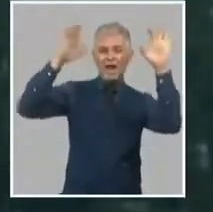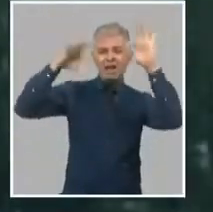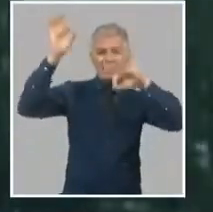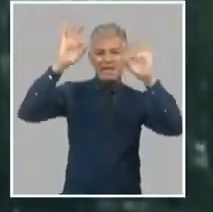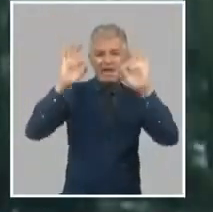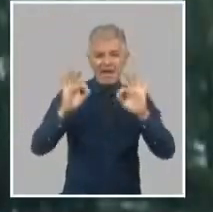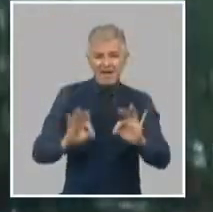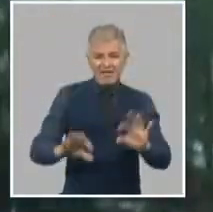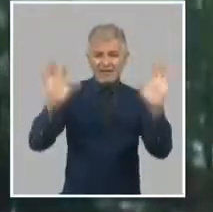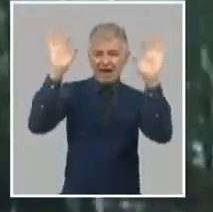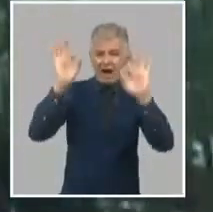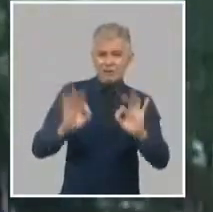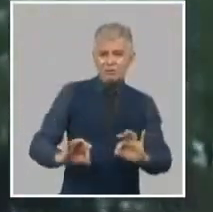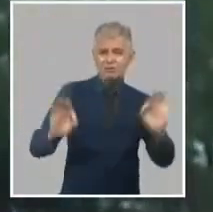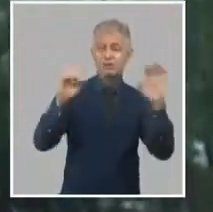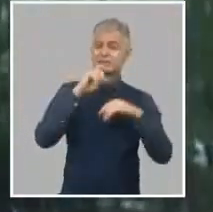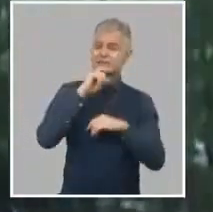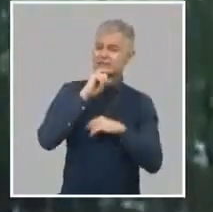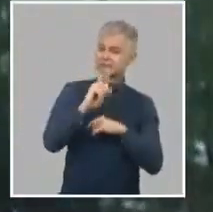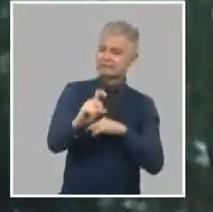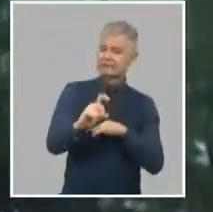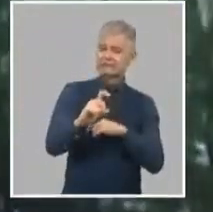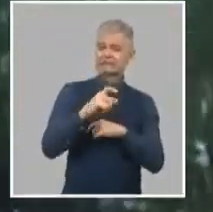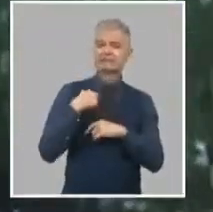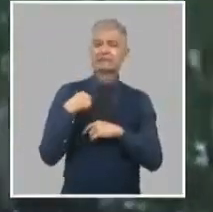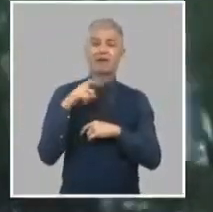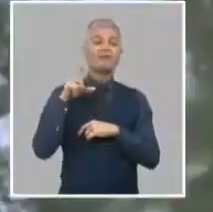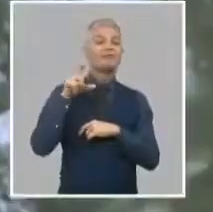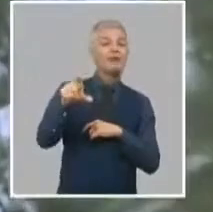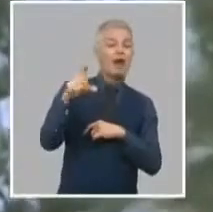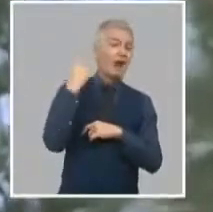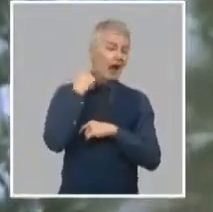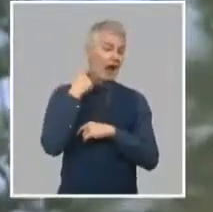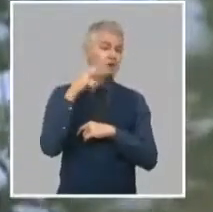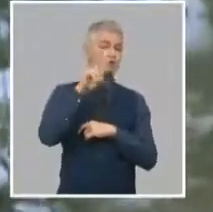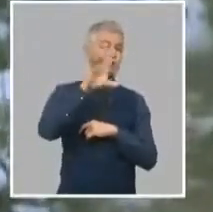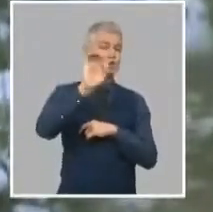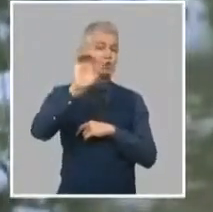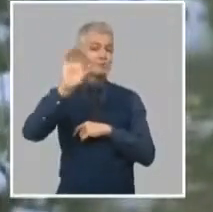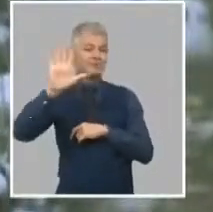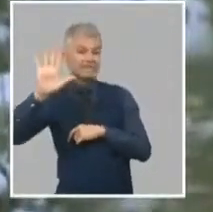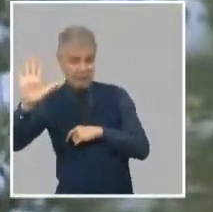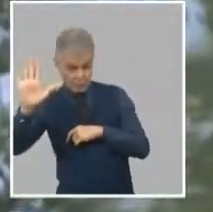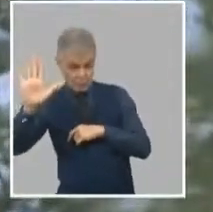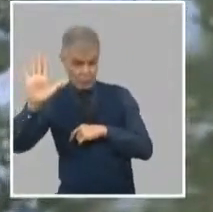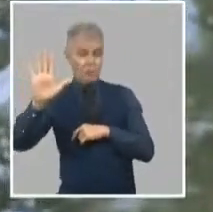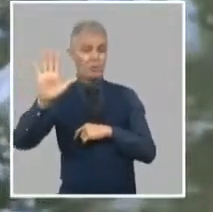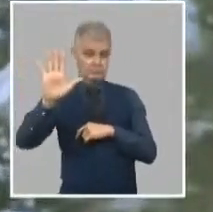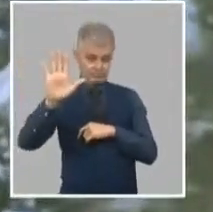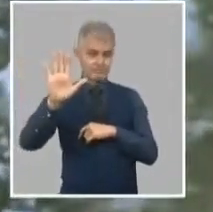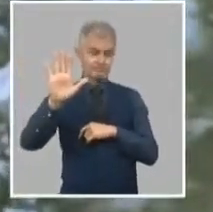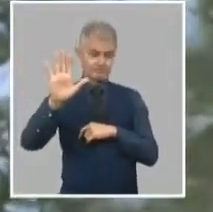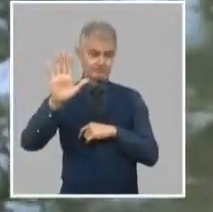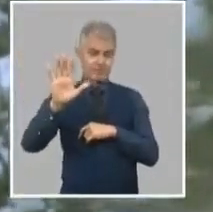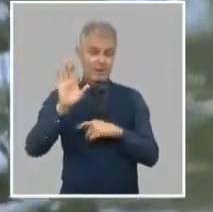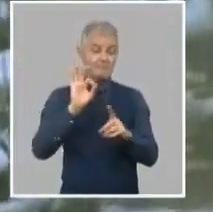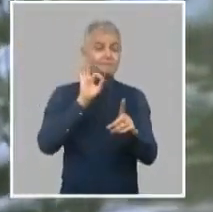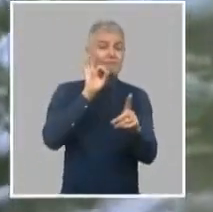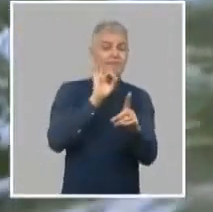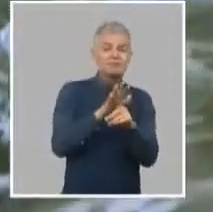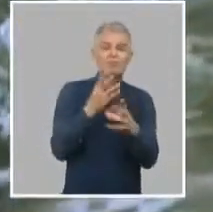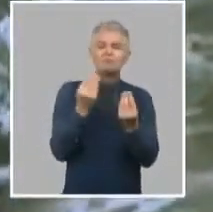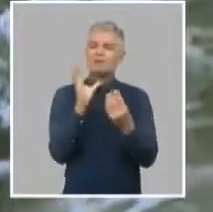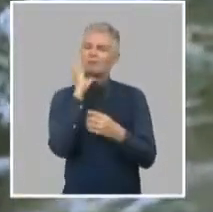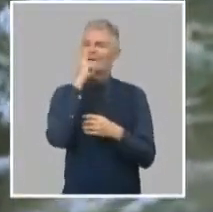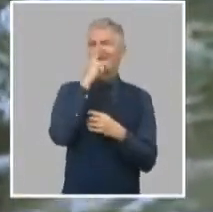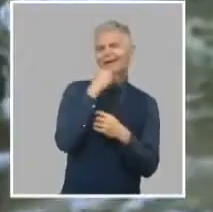inmensa que se desarrolló sobre todo a fines del año 2005, y que al principio muy